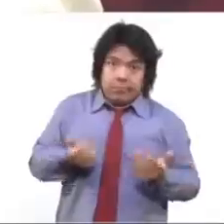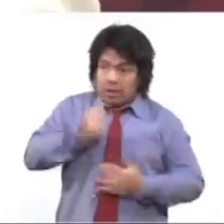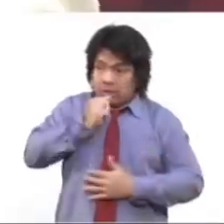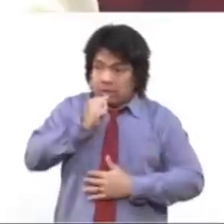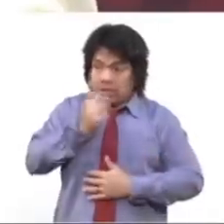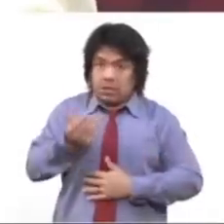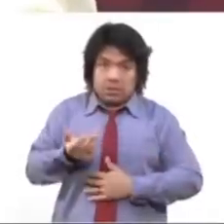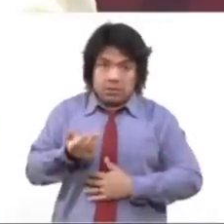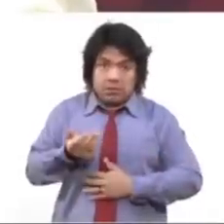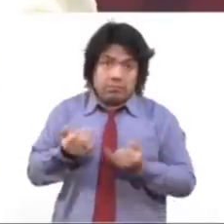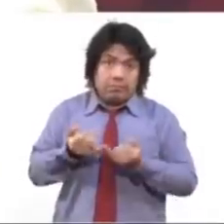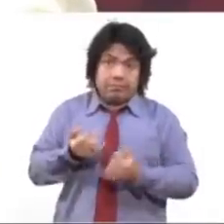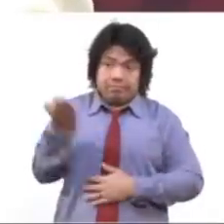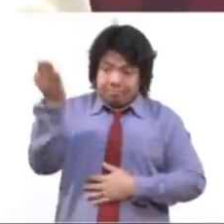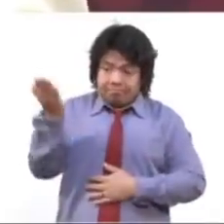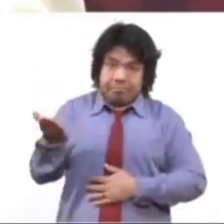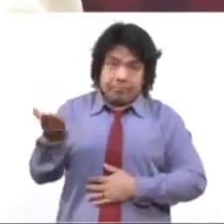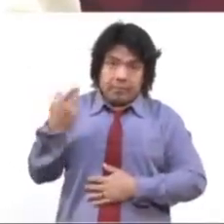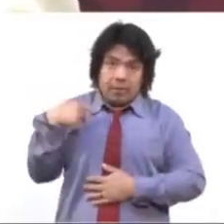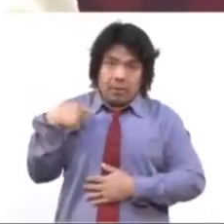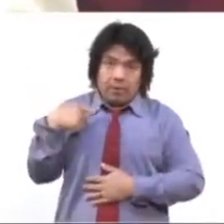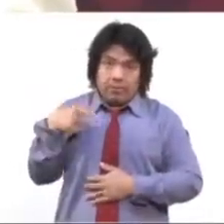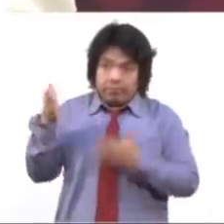Y la calidad de personaje.